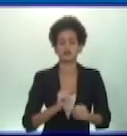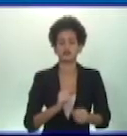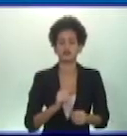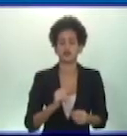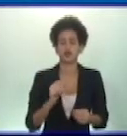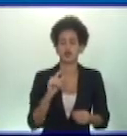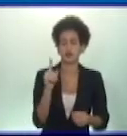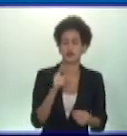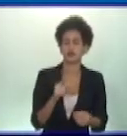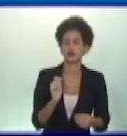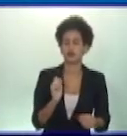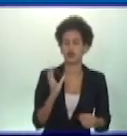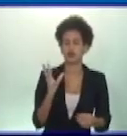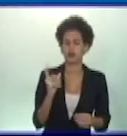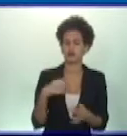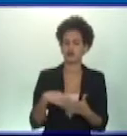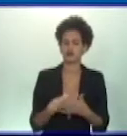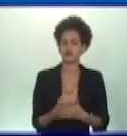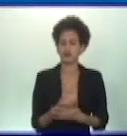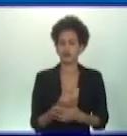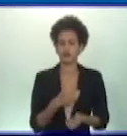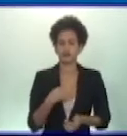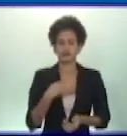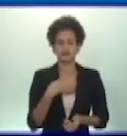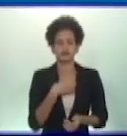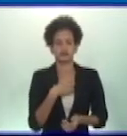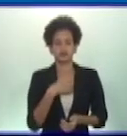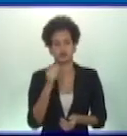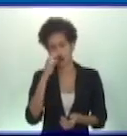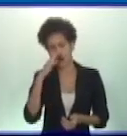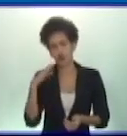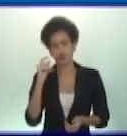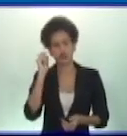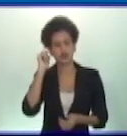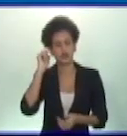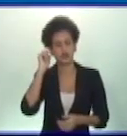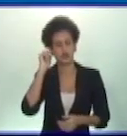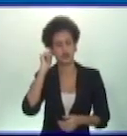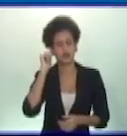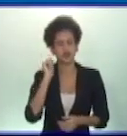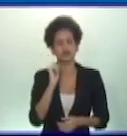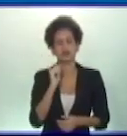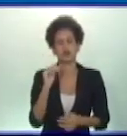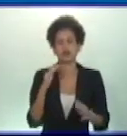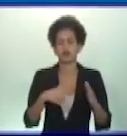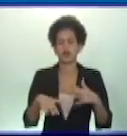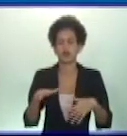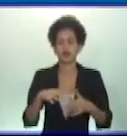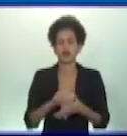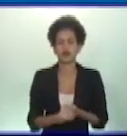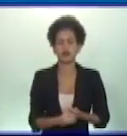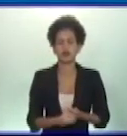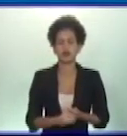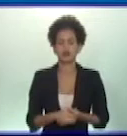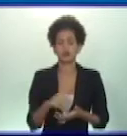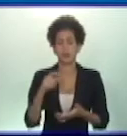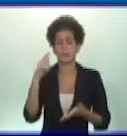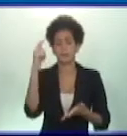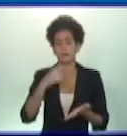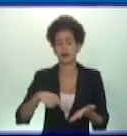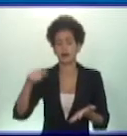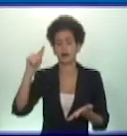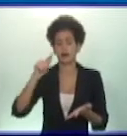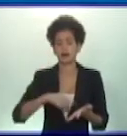playa? Ahí le doy 4 opciones para que después que ustedes calculen y lo resuelvan, marquen la